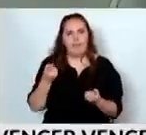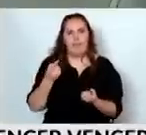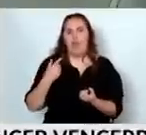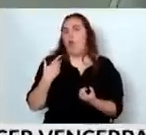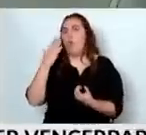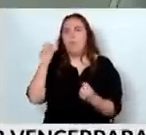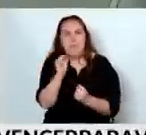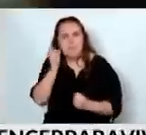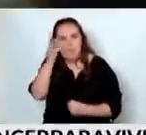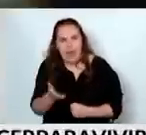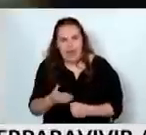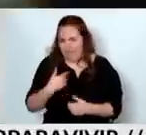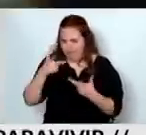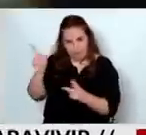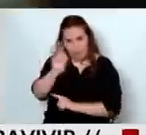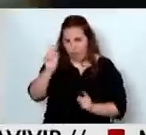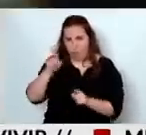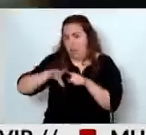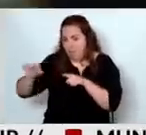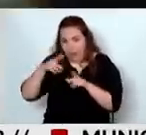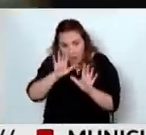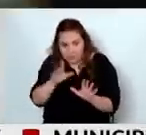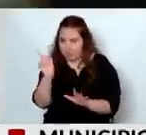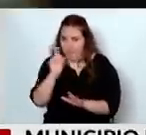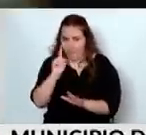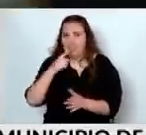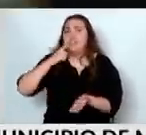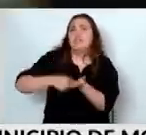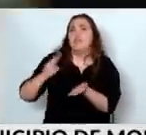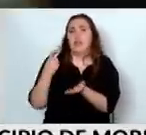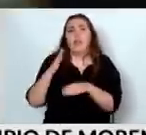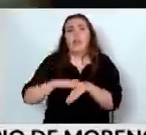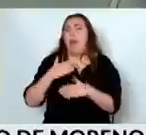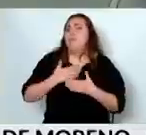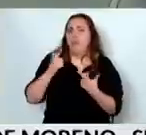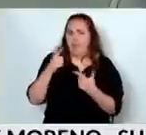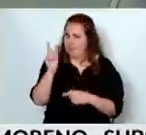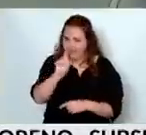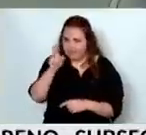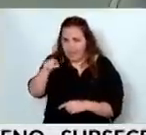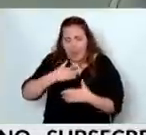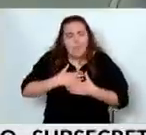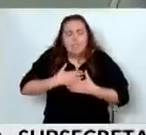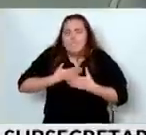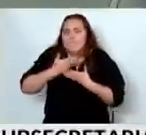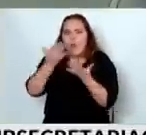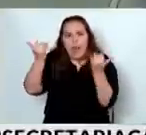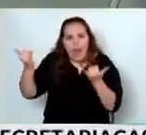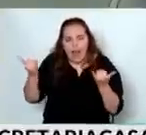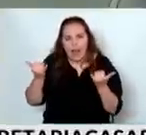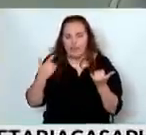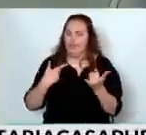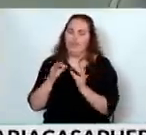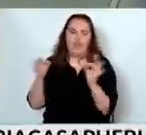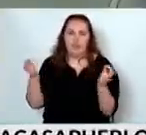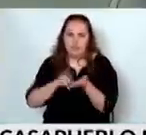ni valiente, ni mala persona, y tampoco se suicidó porque no nos amaba. Él amaba a todo el mundo, pero su dolor fue más grande. Yo siempre digo una